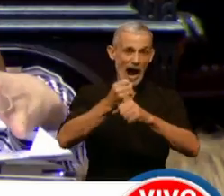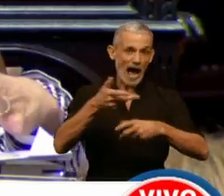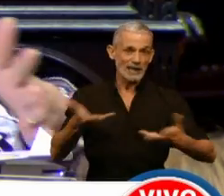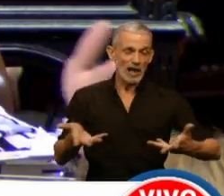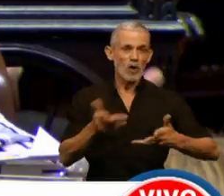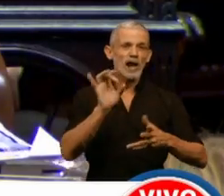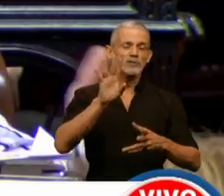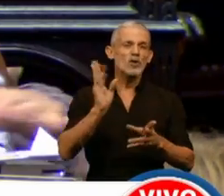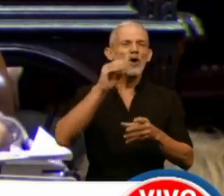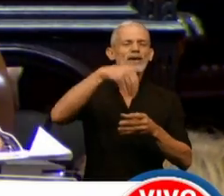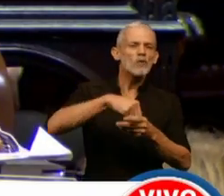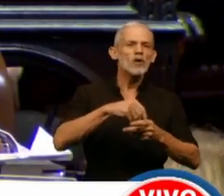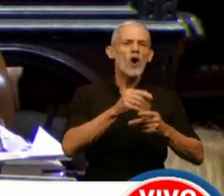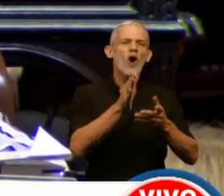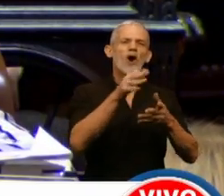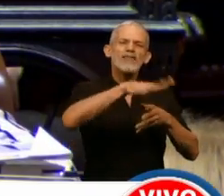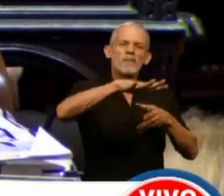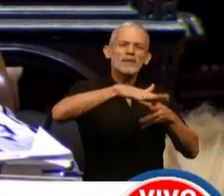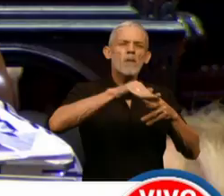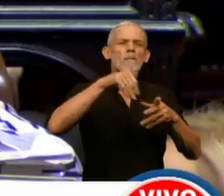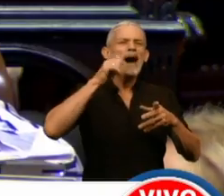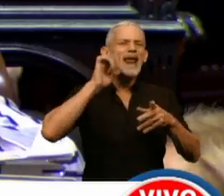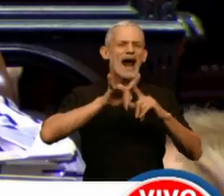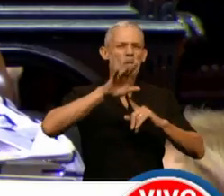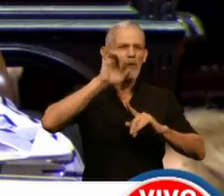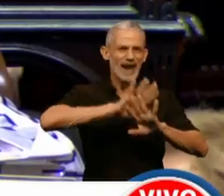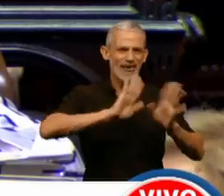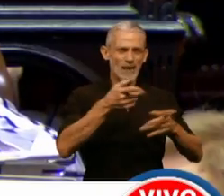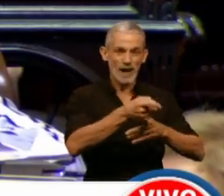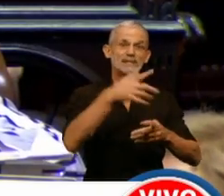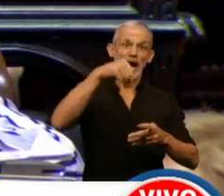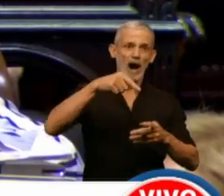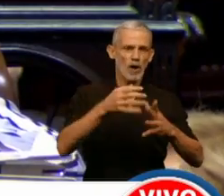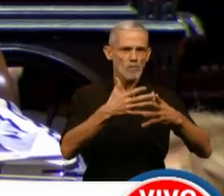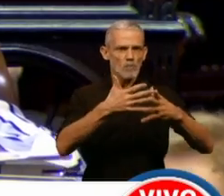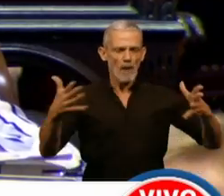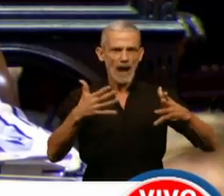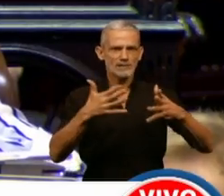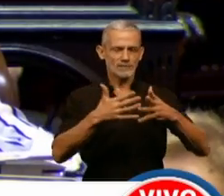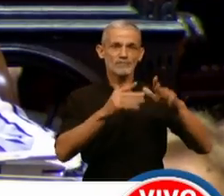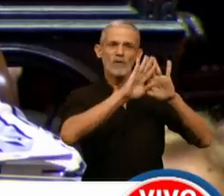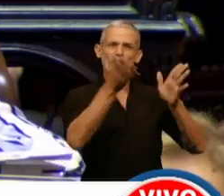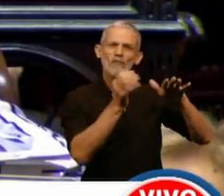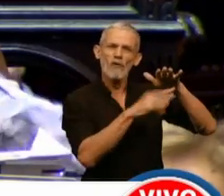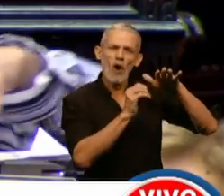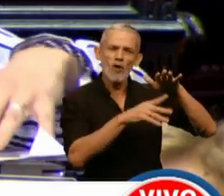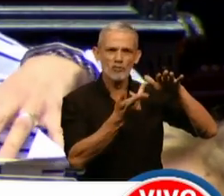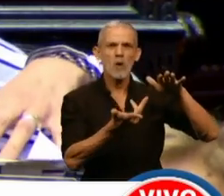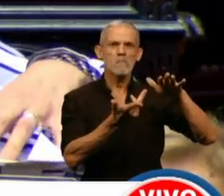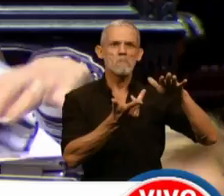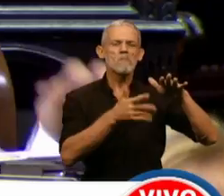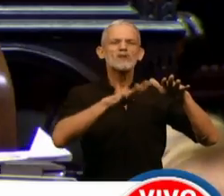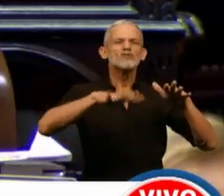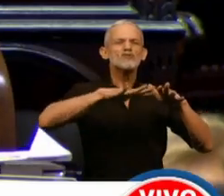sólo estaba incluido el departamento de malargüe y con esta ampliación del fondo fiduciario lo que tomamos